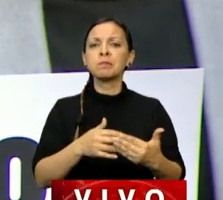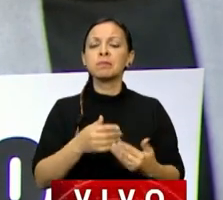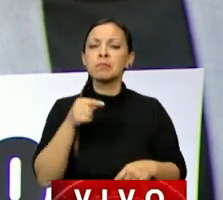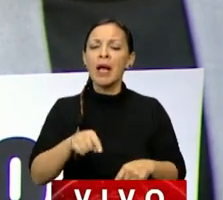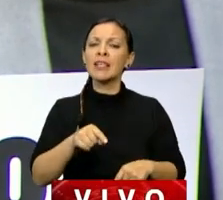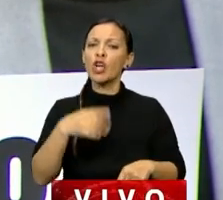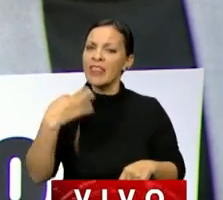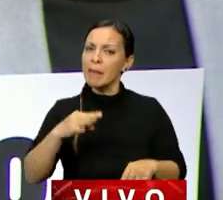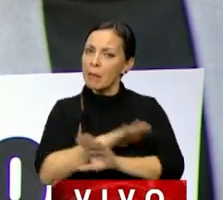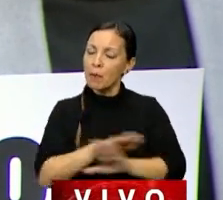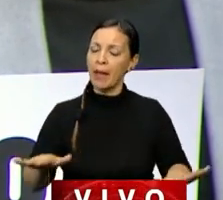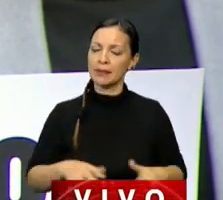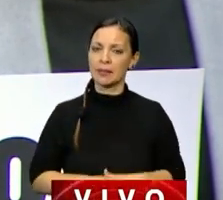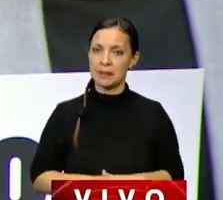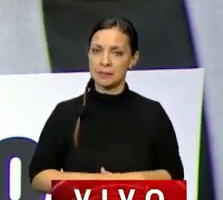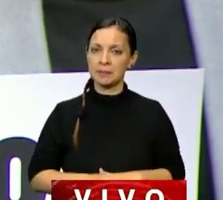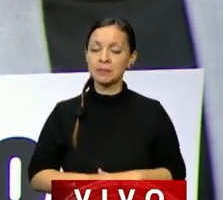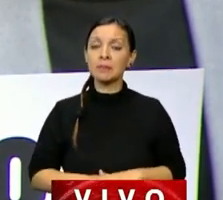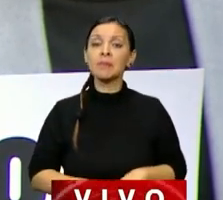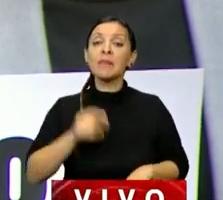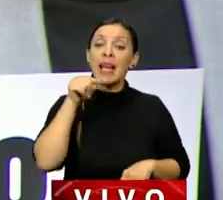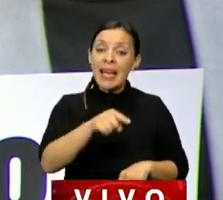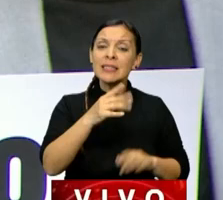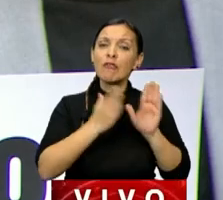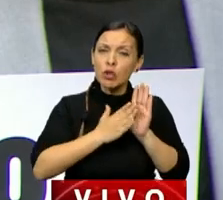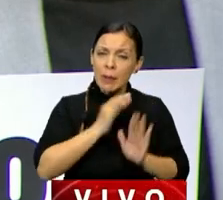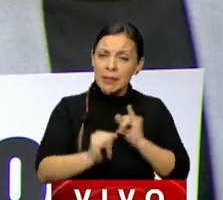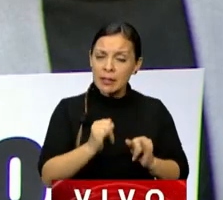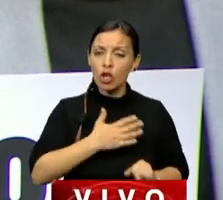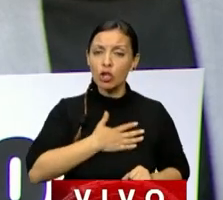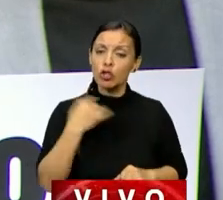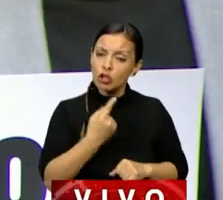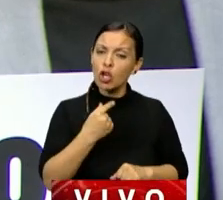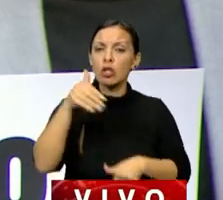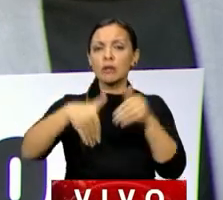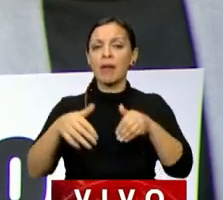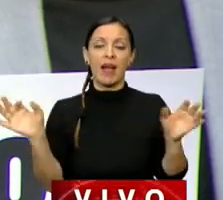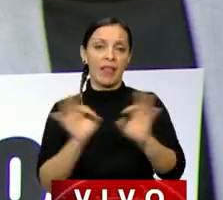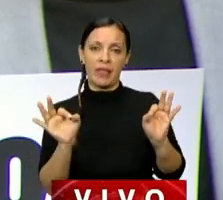eso nos debemos alzar. Con esta fundamentación es que nos vamos a abstener